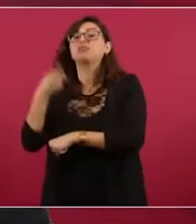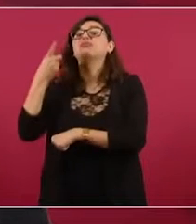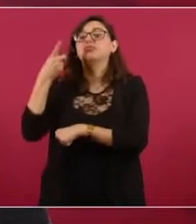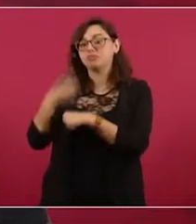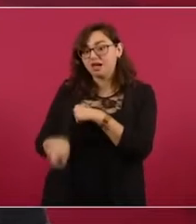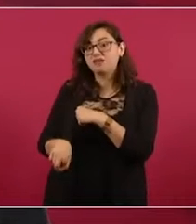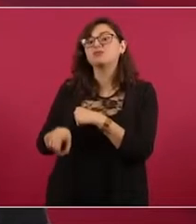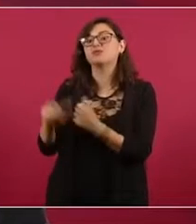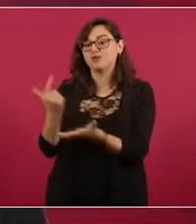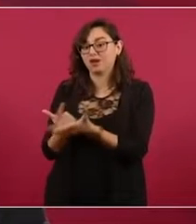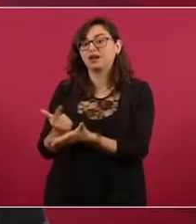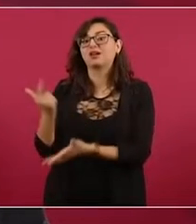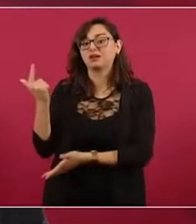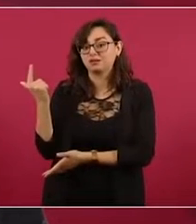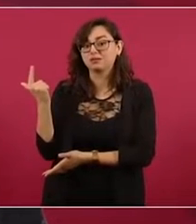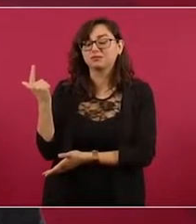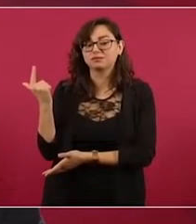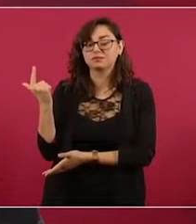Sí,